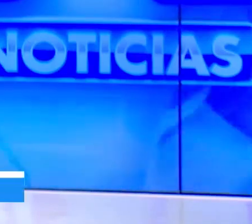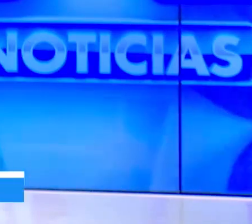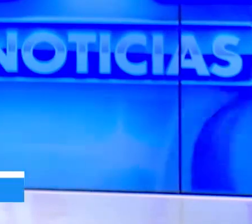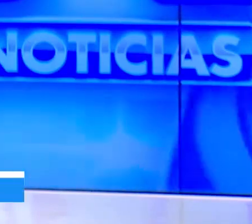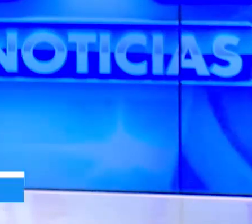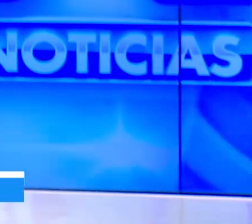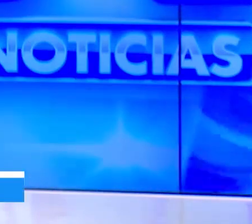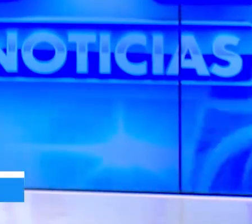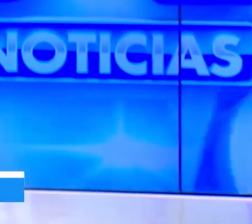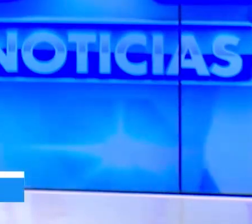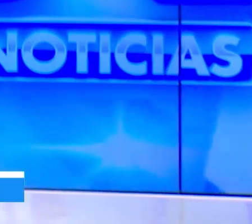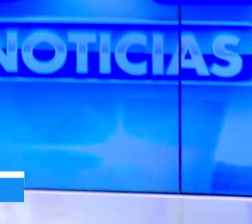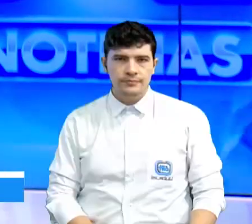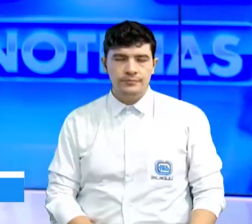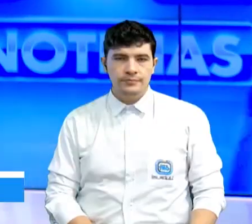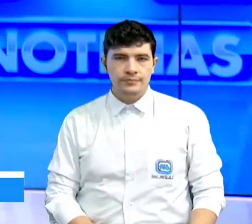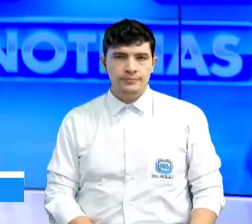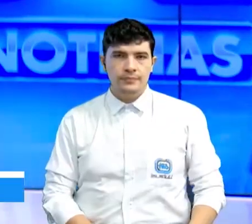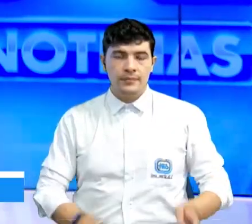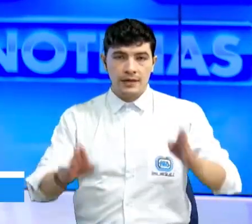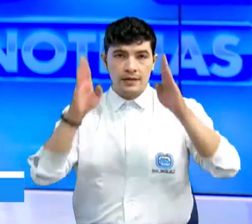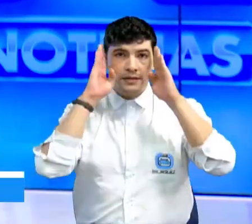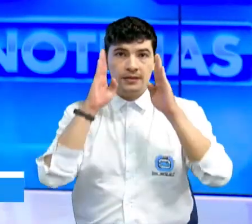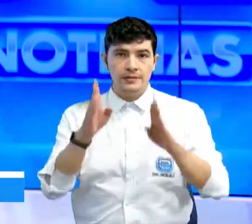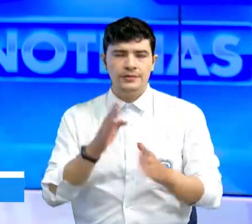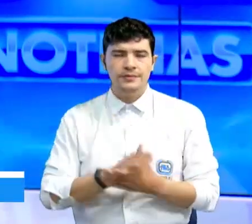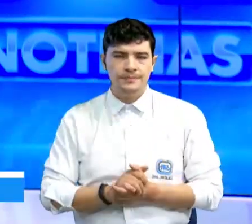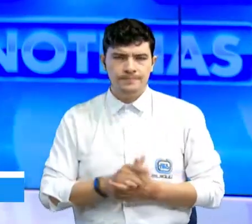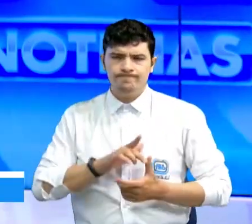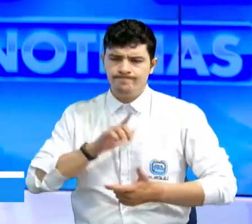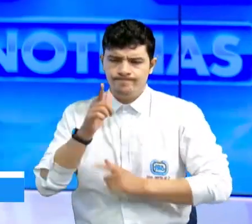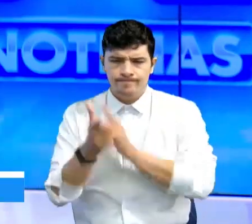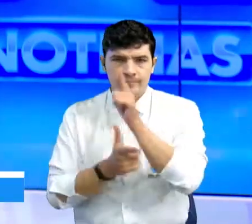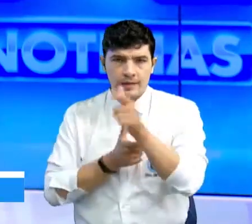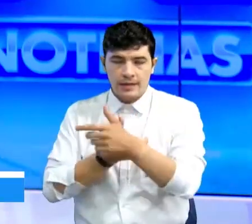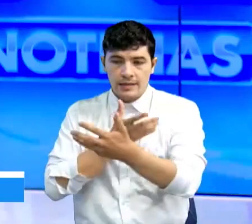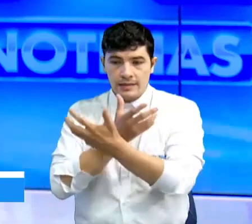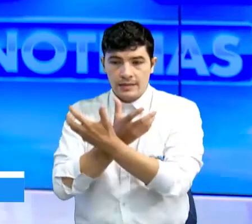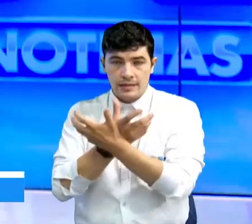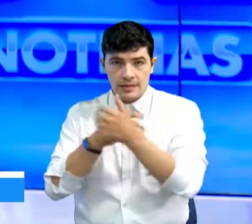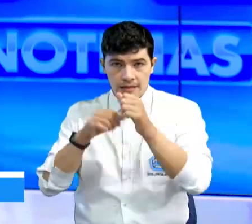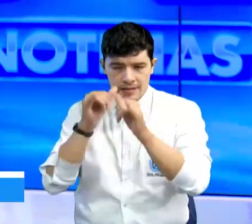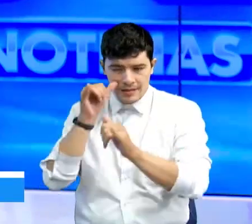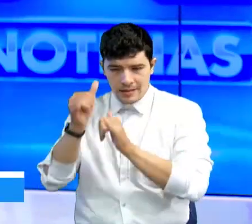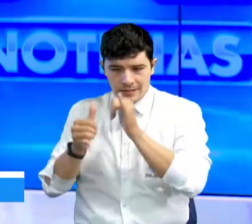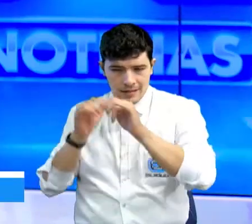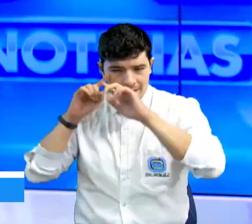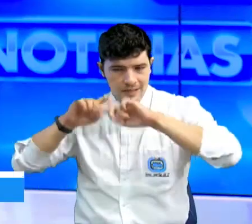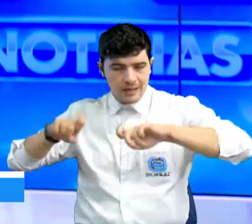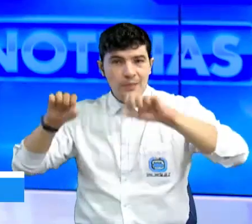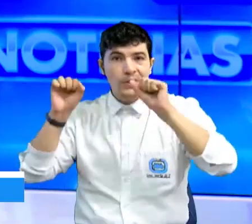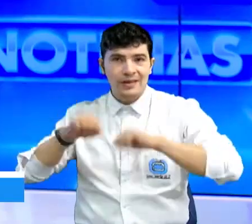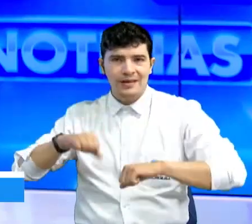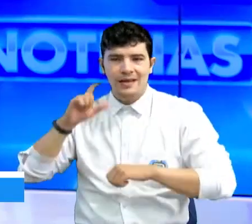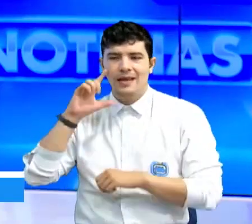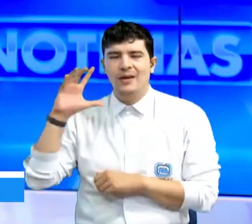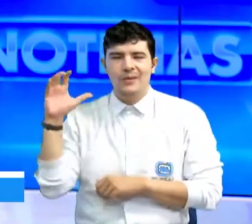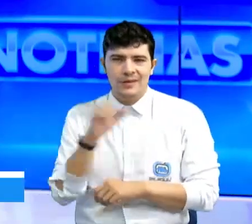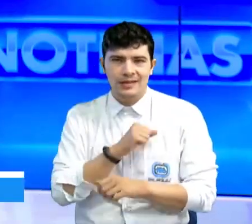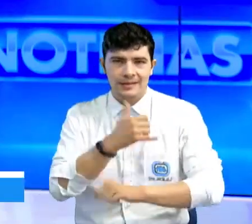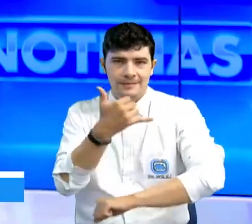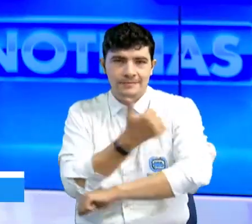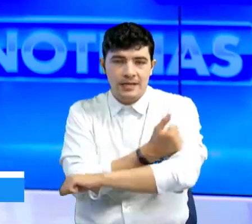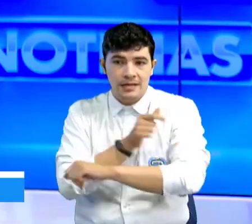y mucha atención porque continúa la batalla científica para encontrar la tan anhelada cura contra el coronavirus y en esta batalla